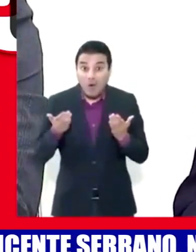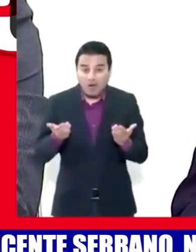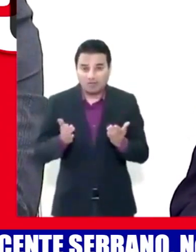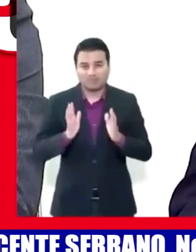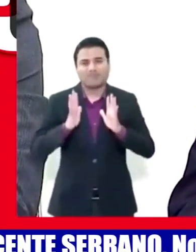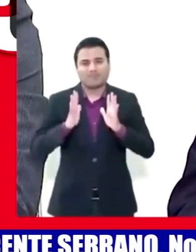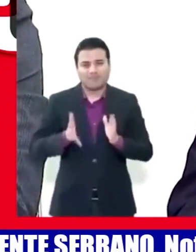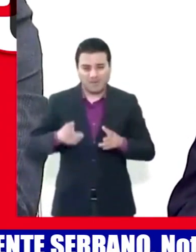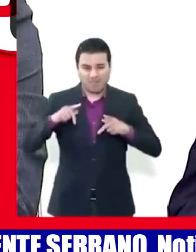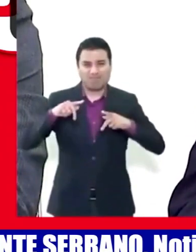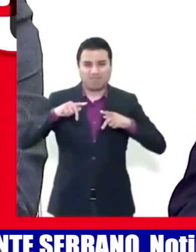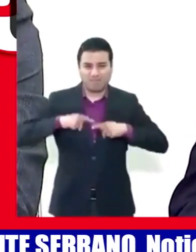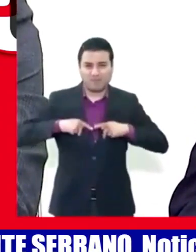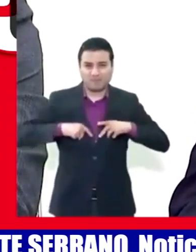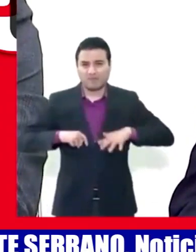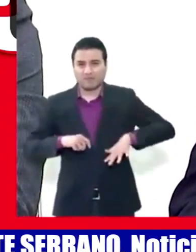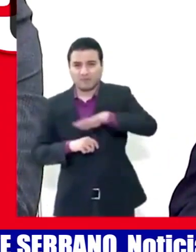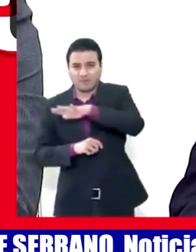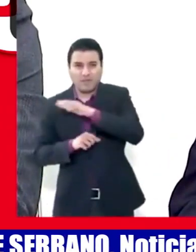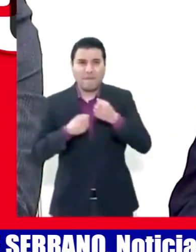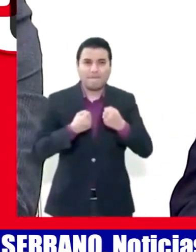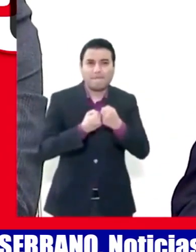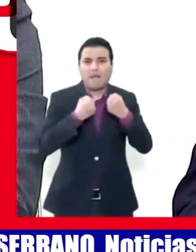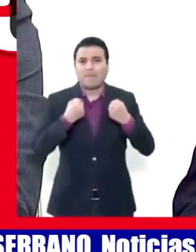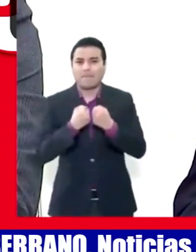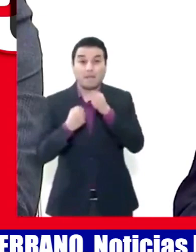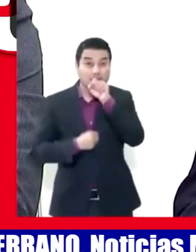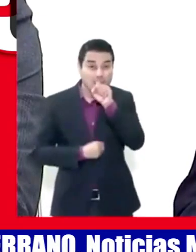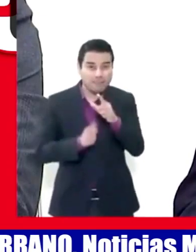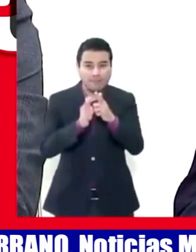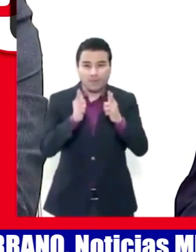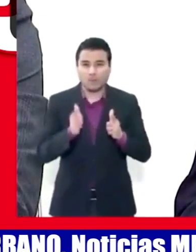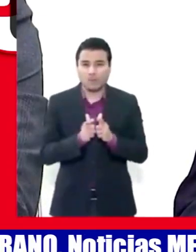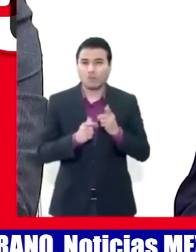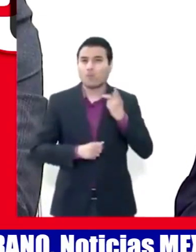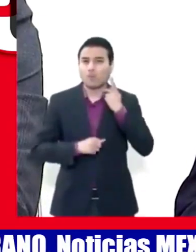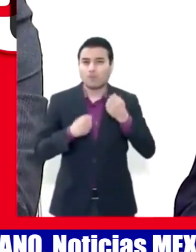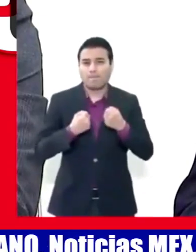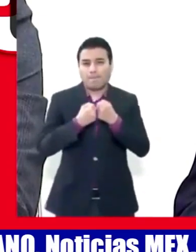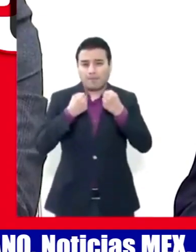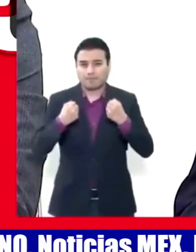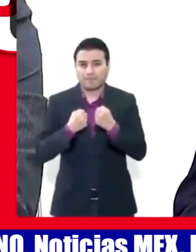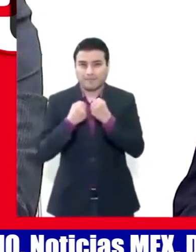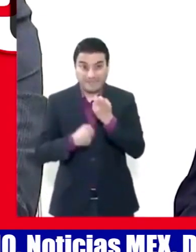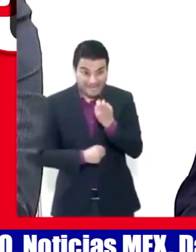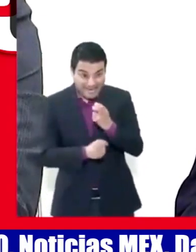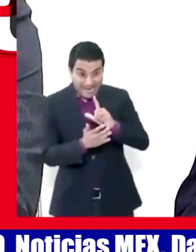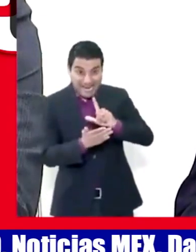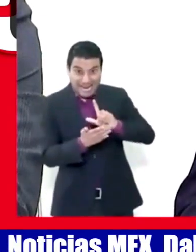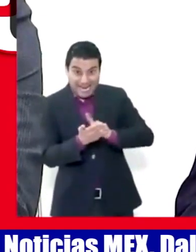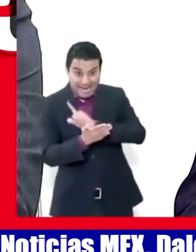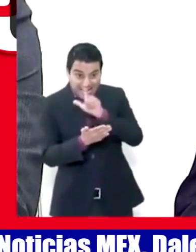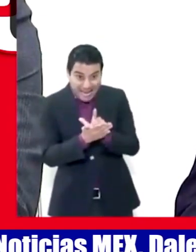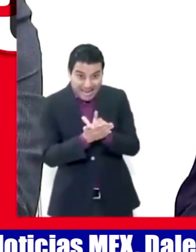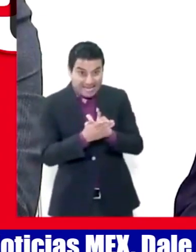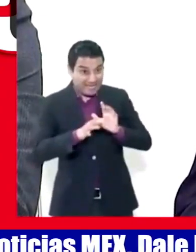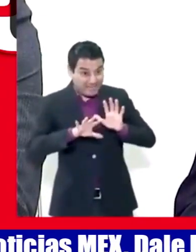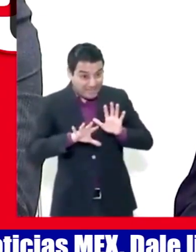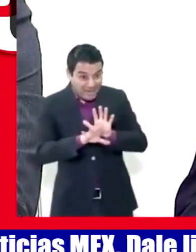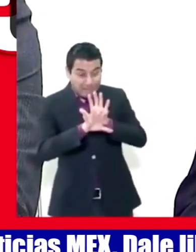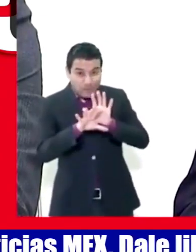conformando a la sociedad y a las fuerzas políticas es decir son reformas que están haciendo con el germen de la